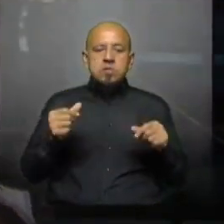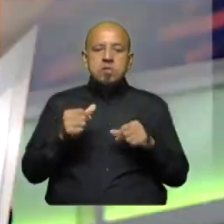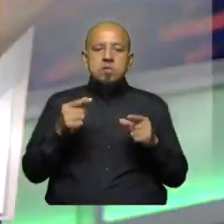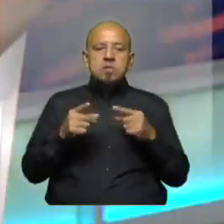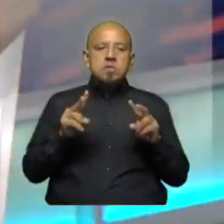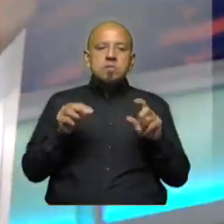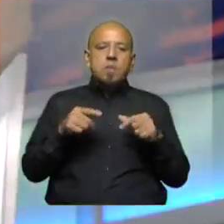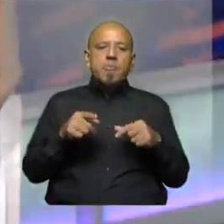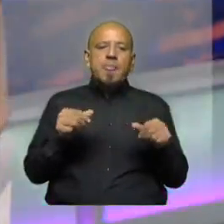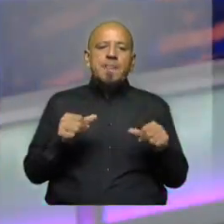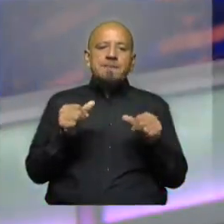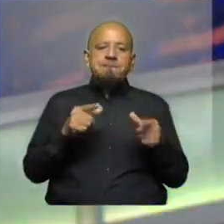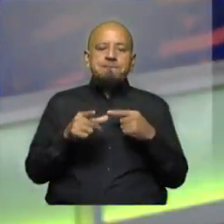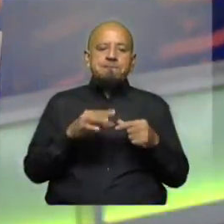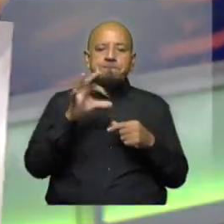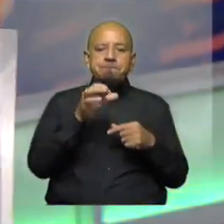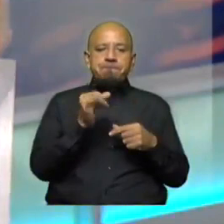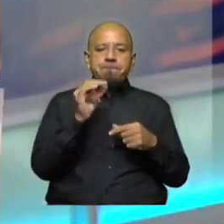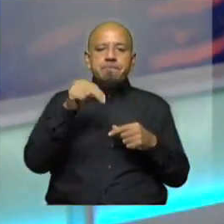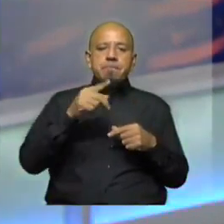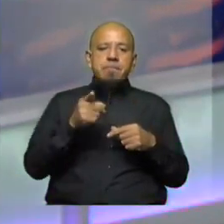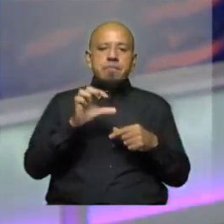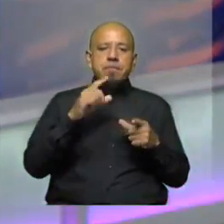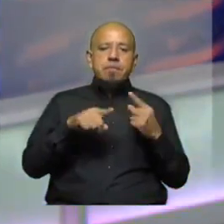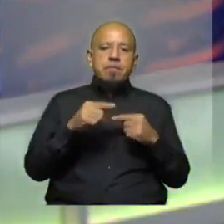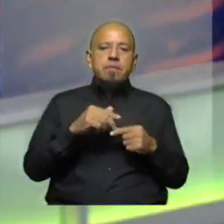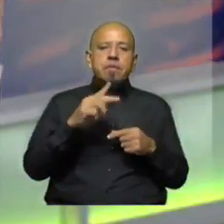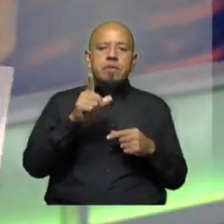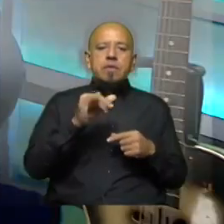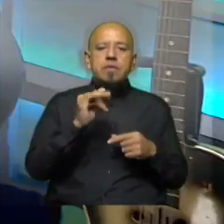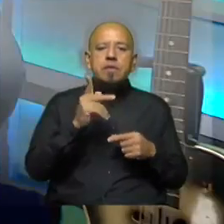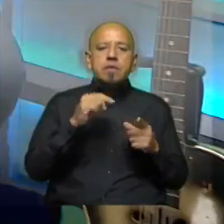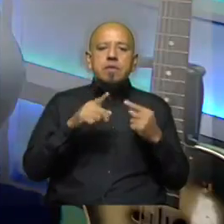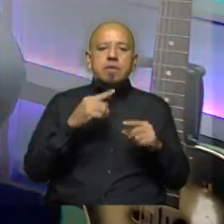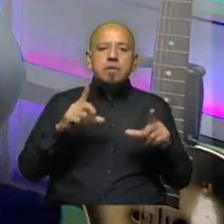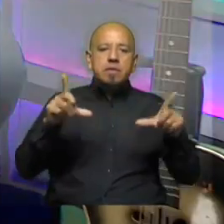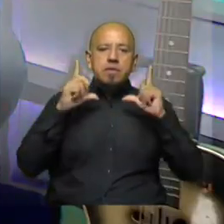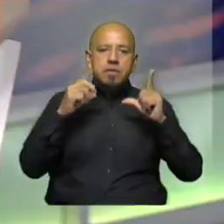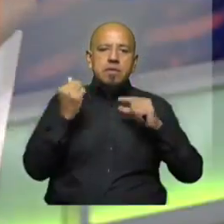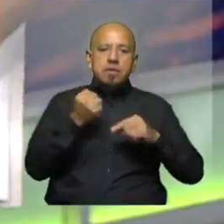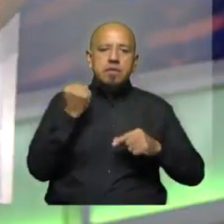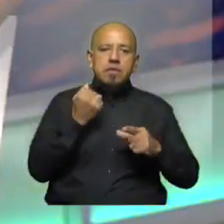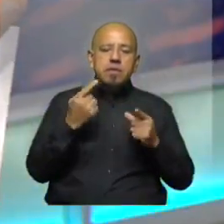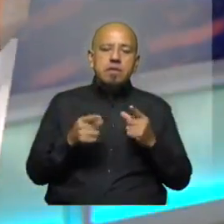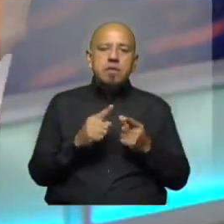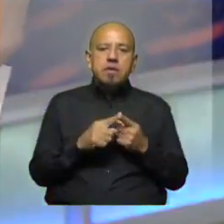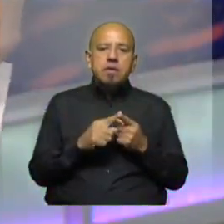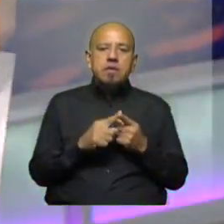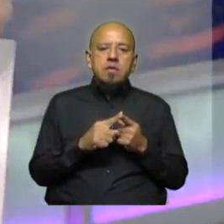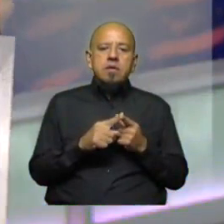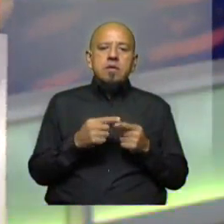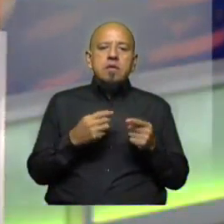tema de sacar los singles y los likes y la imagen tan importante? O sea, ¿no? Porque es